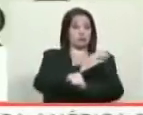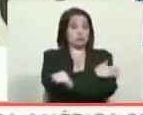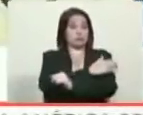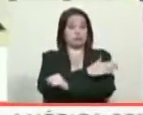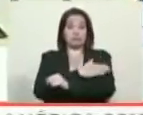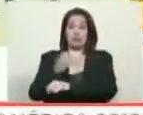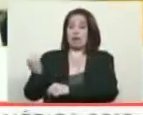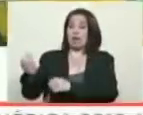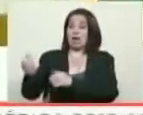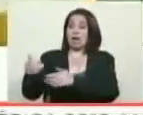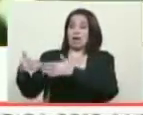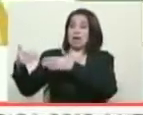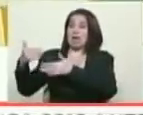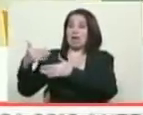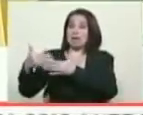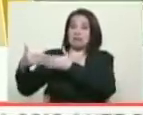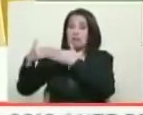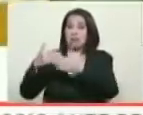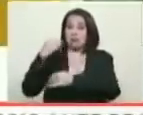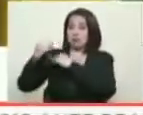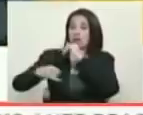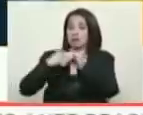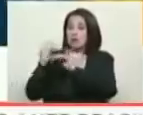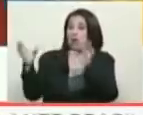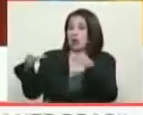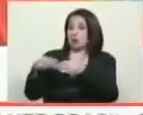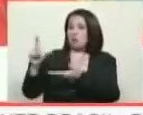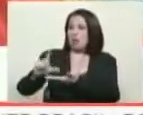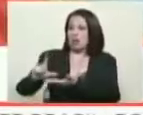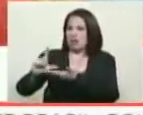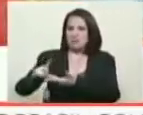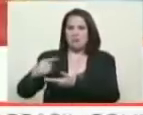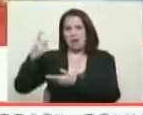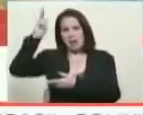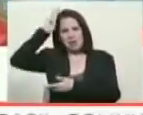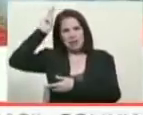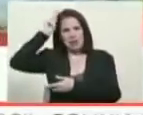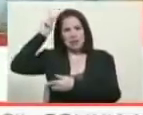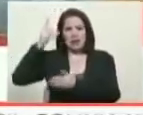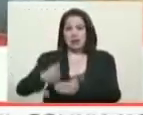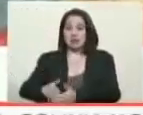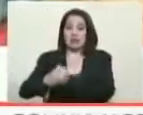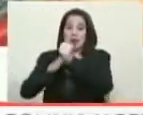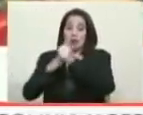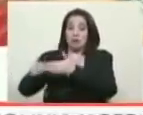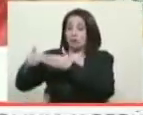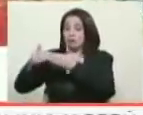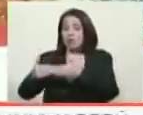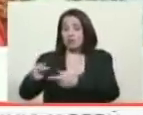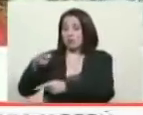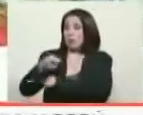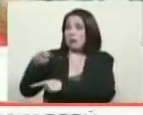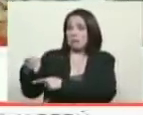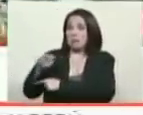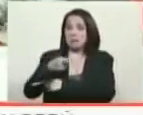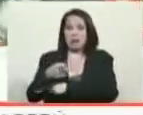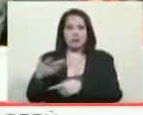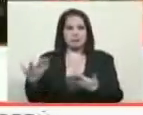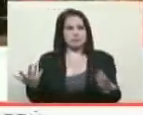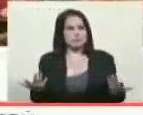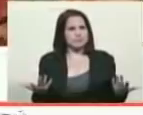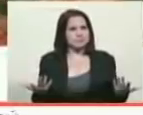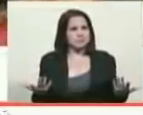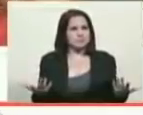internacional el grupo de lima liderizado por el imperio norteamericano entonces